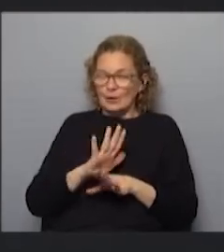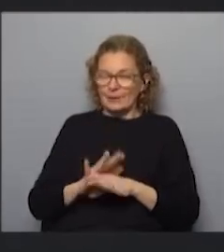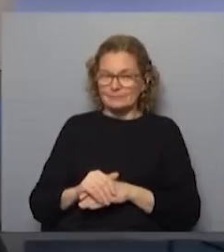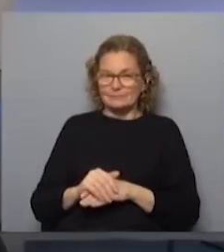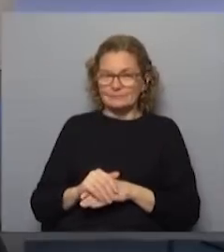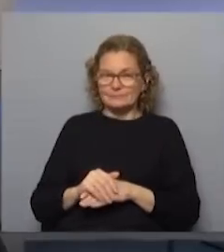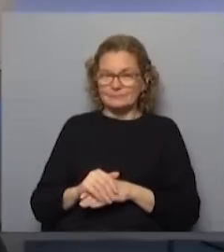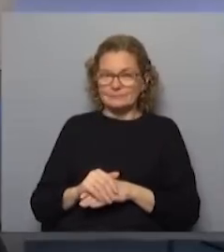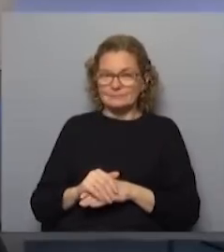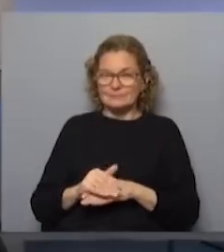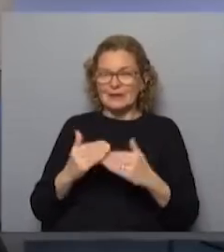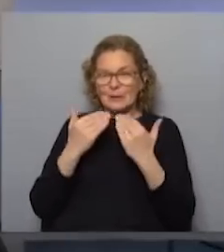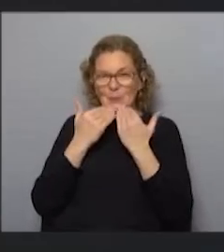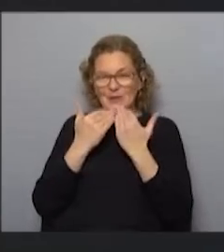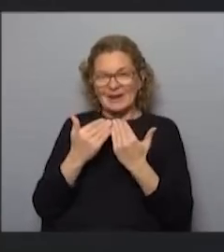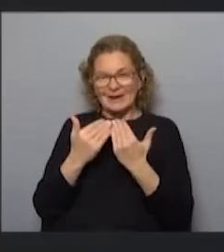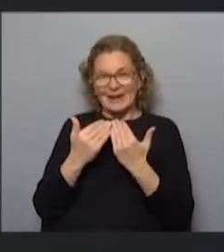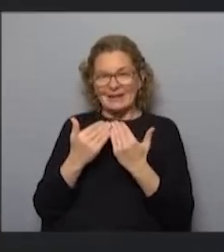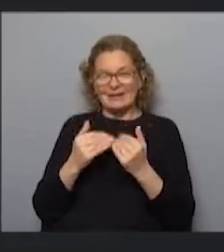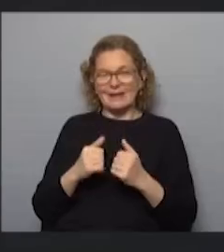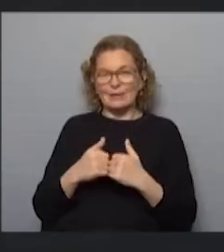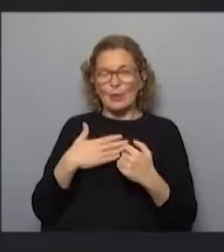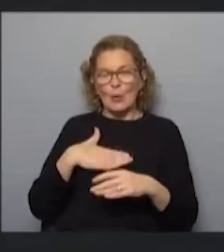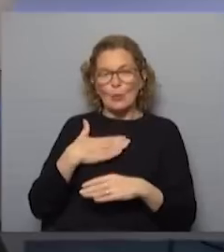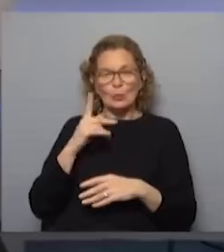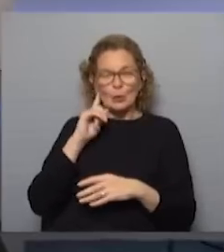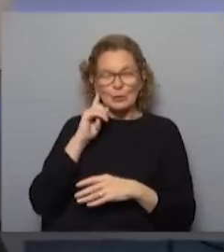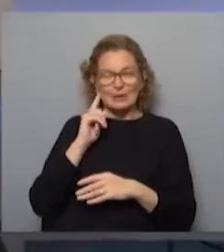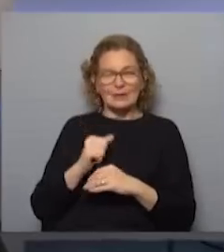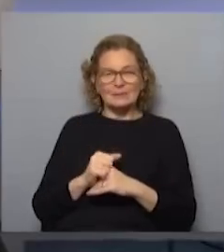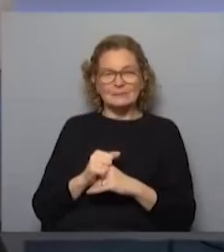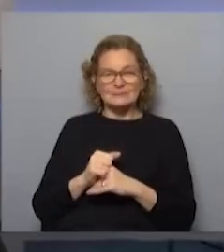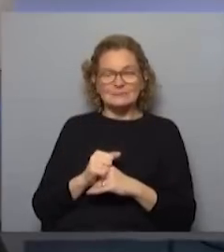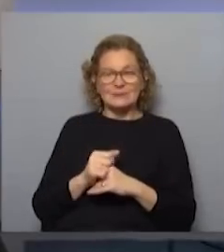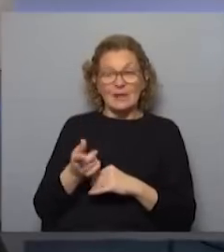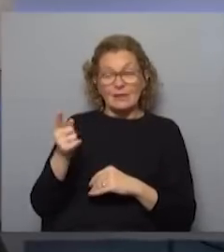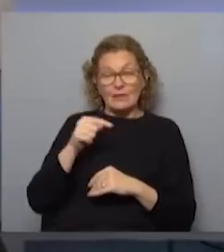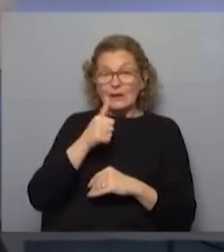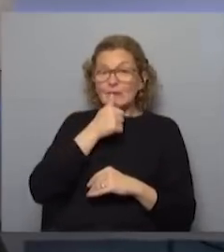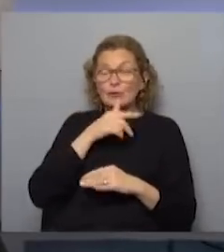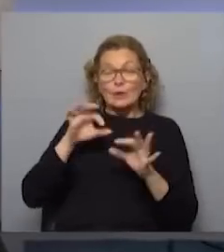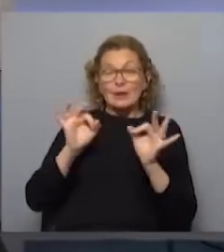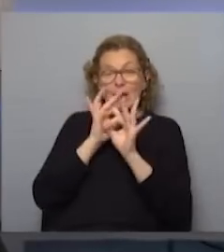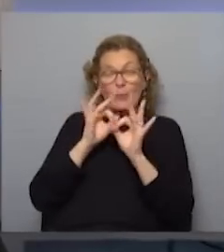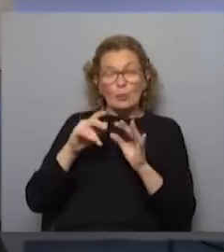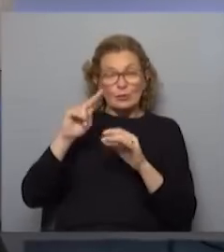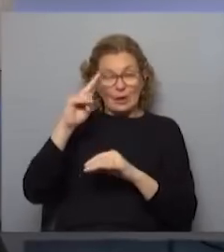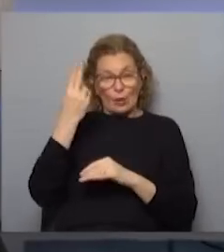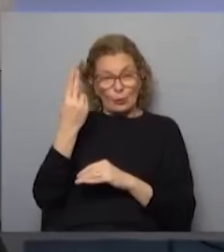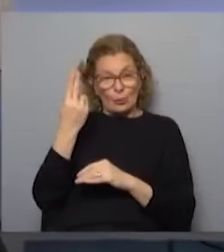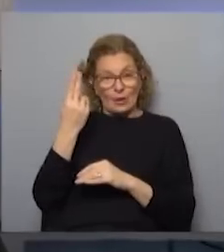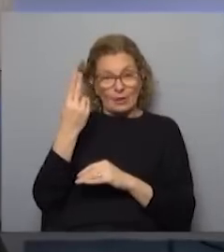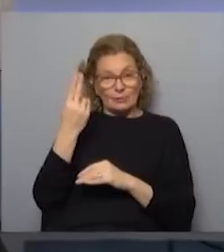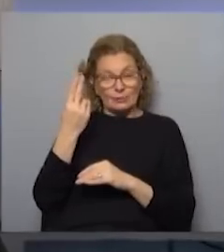voy bien Roberto García Muchísimas gracias gracias a ustedes se viene ya historia de la música popular uruguaya